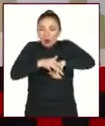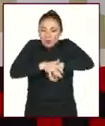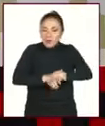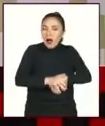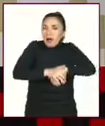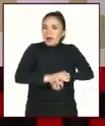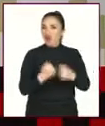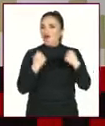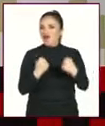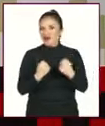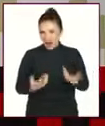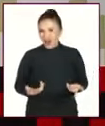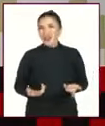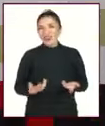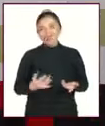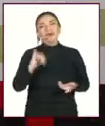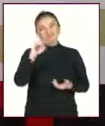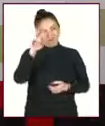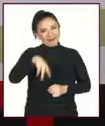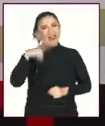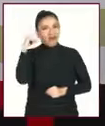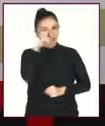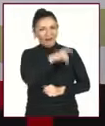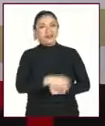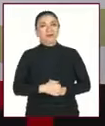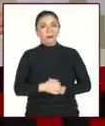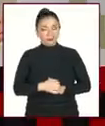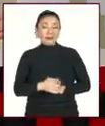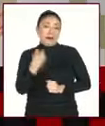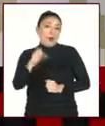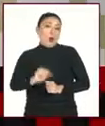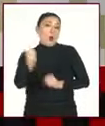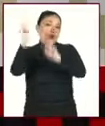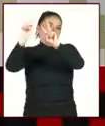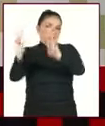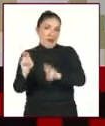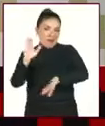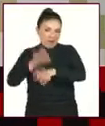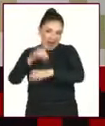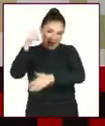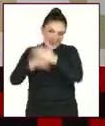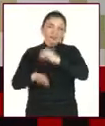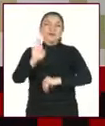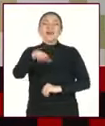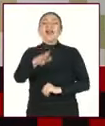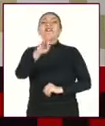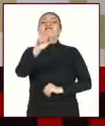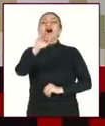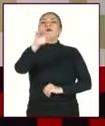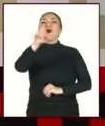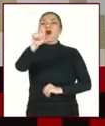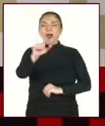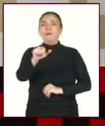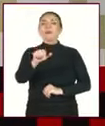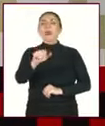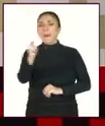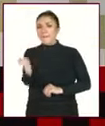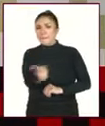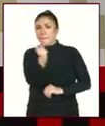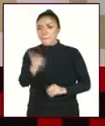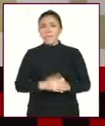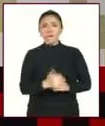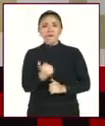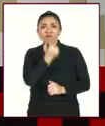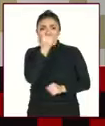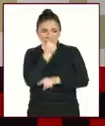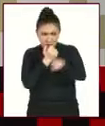Entonces, sí es algo complejo. Nos da para otro programa. Fabiola Niño pregunta, ¿las y los estudiantes también